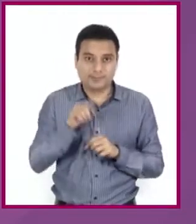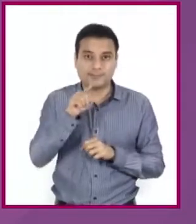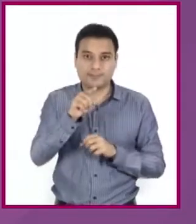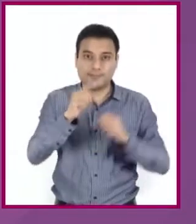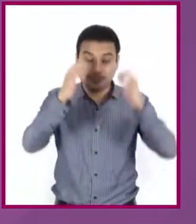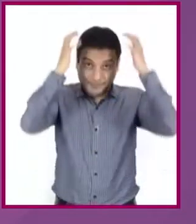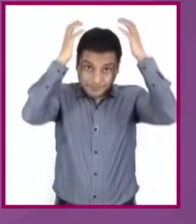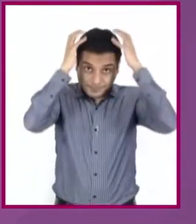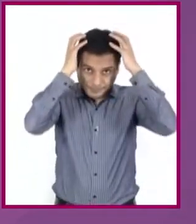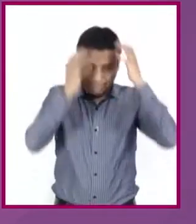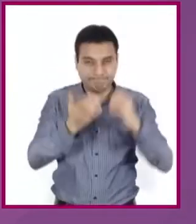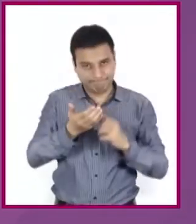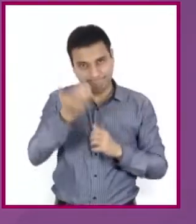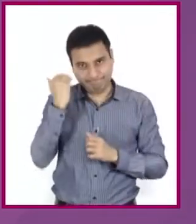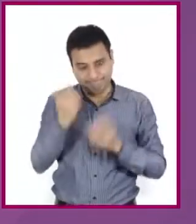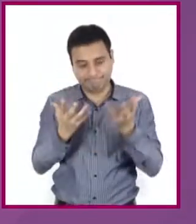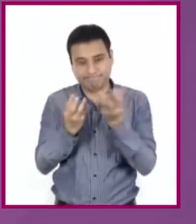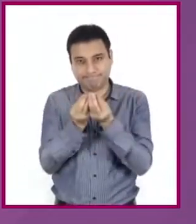y vengan conmigo.